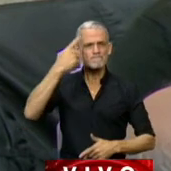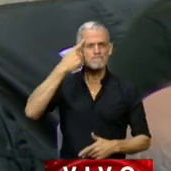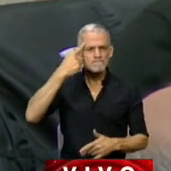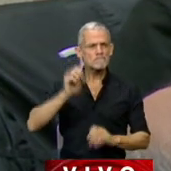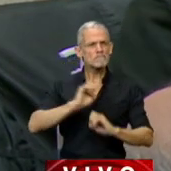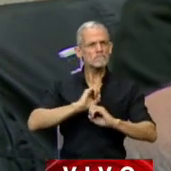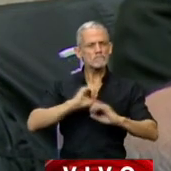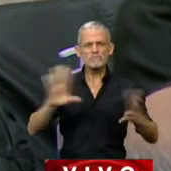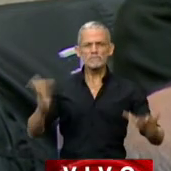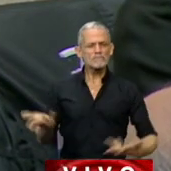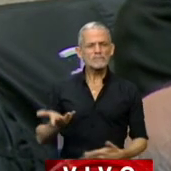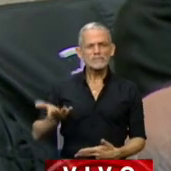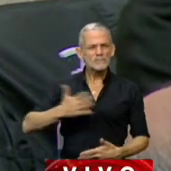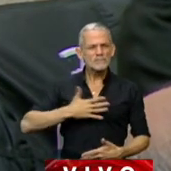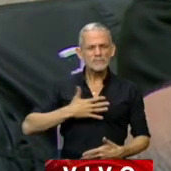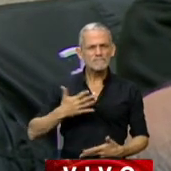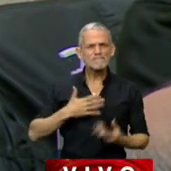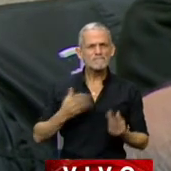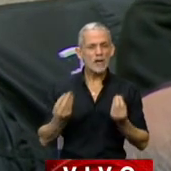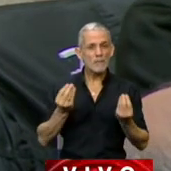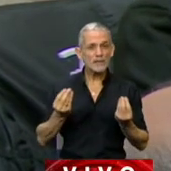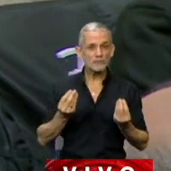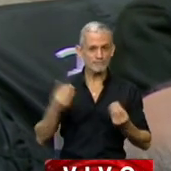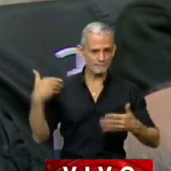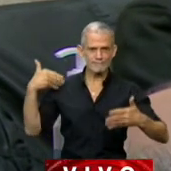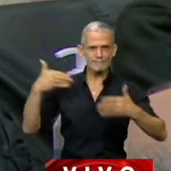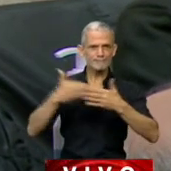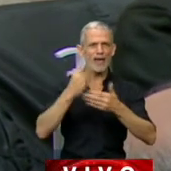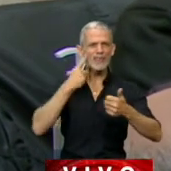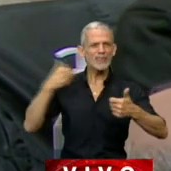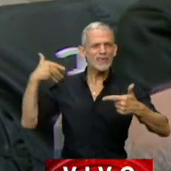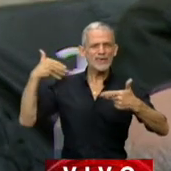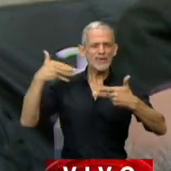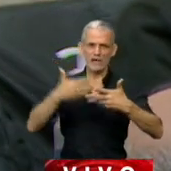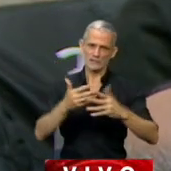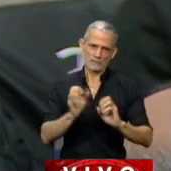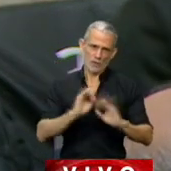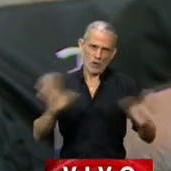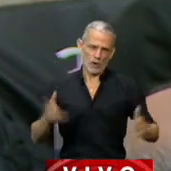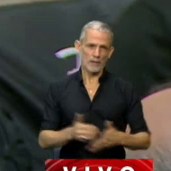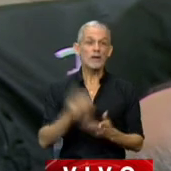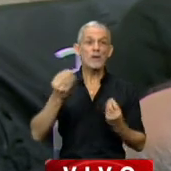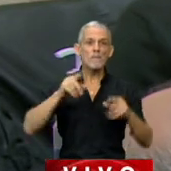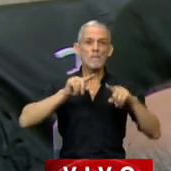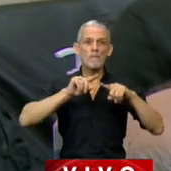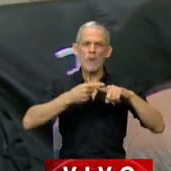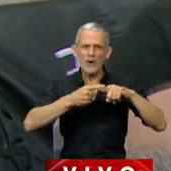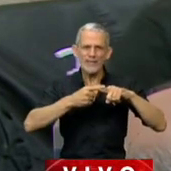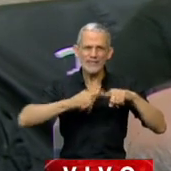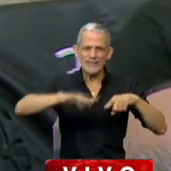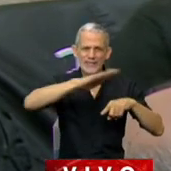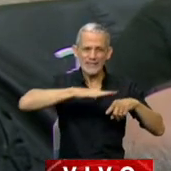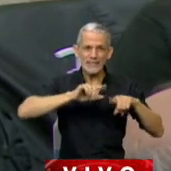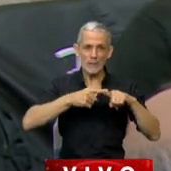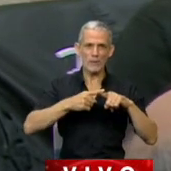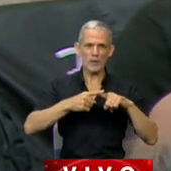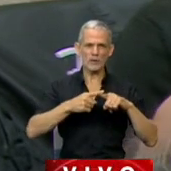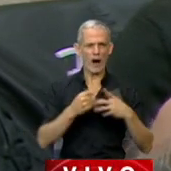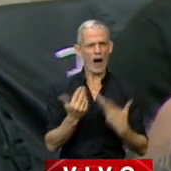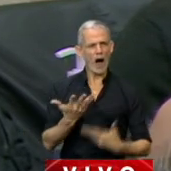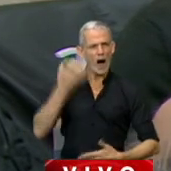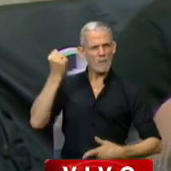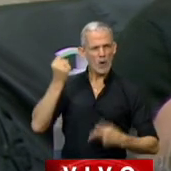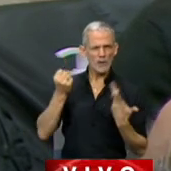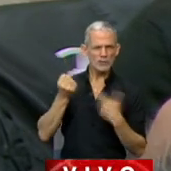lamentables los hechos de los últimos días, donde la política utilizó de